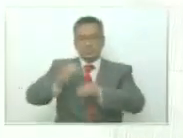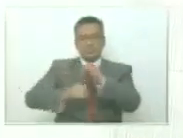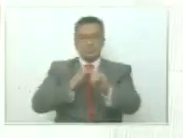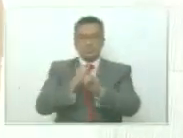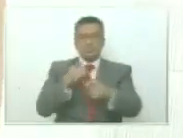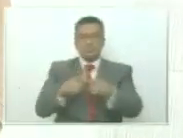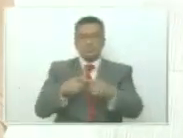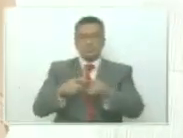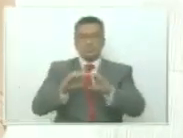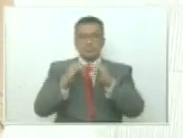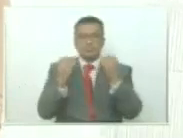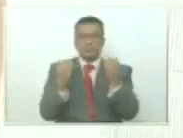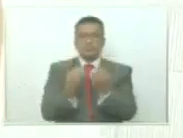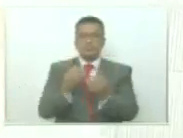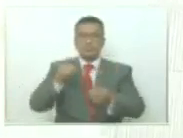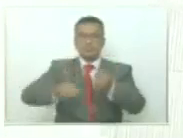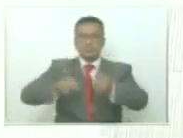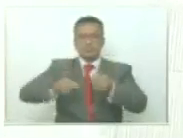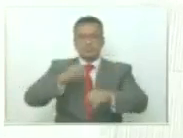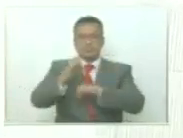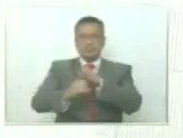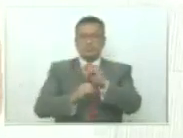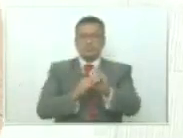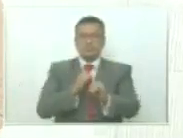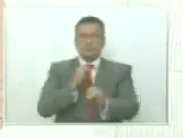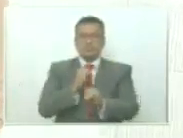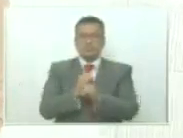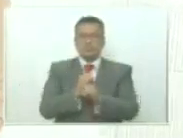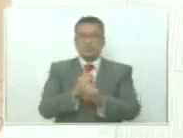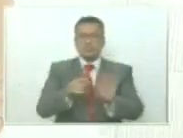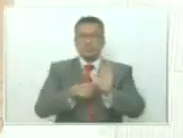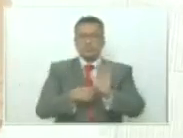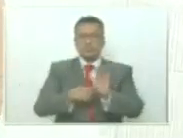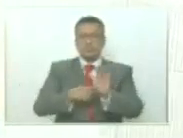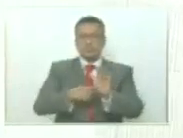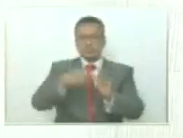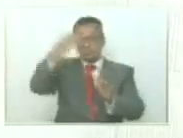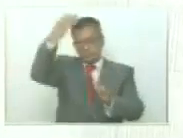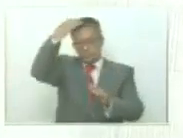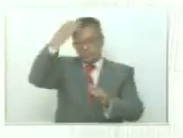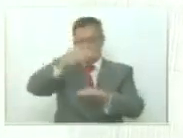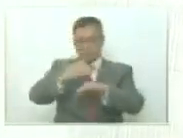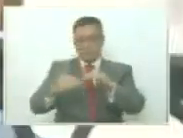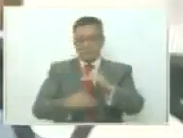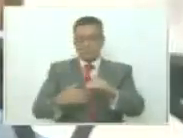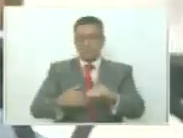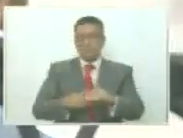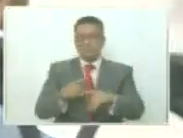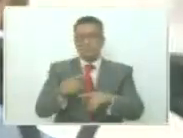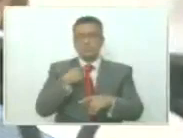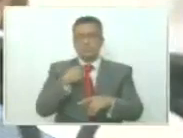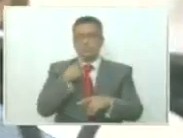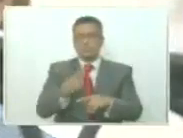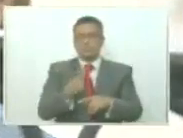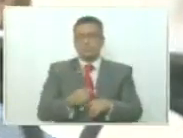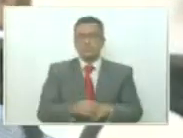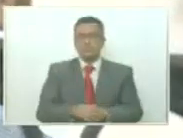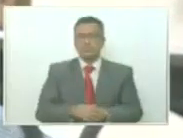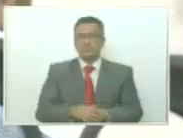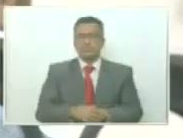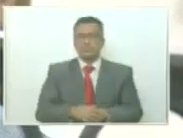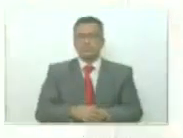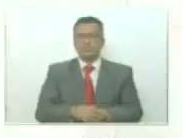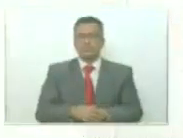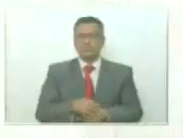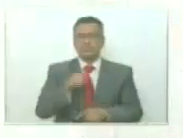otros organismos y tribunales internacionales ante el Reino de los Países Bajos. No nos queda más que decir,